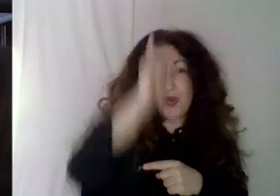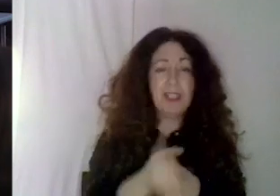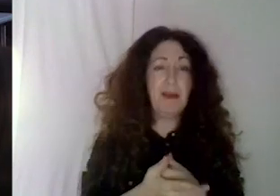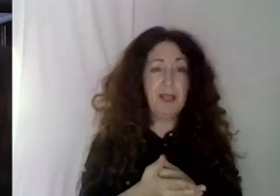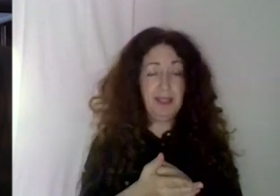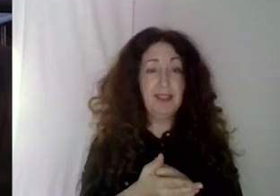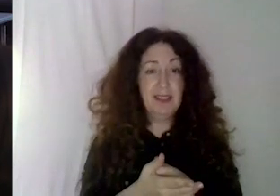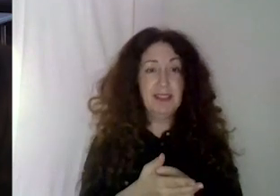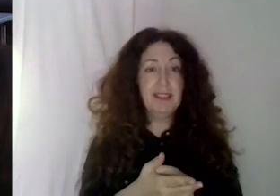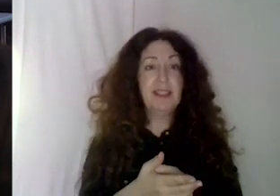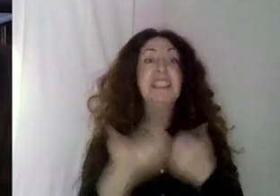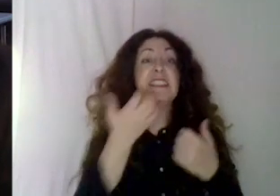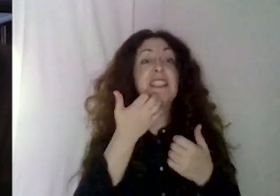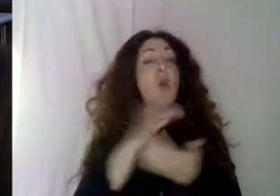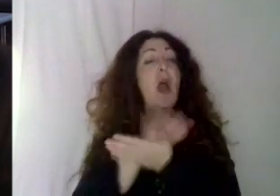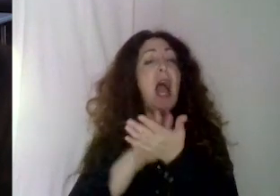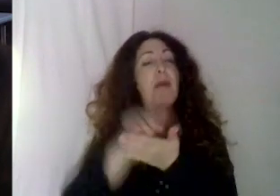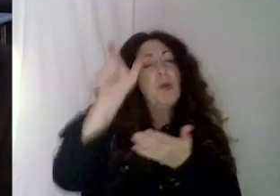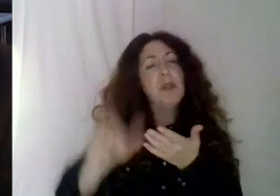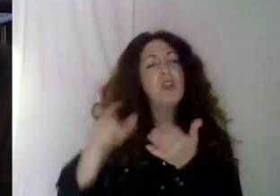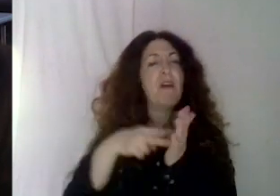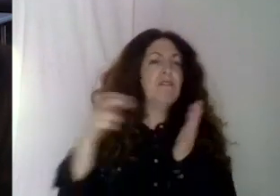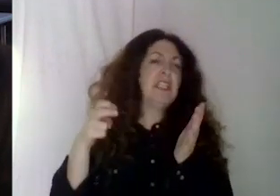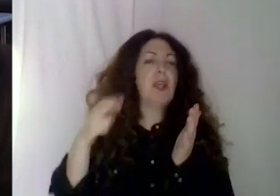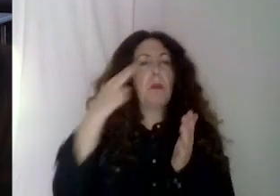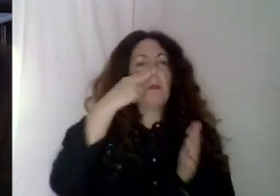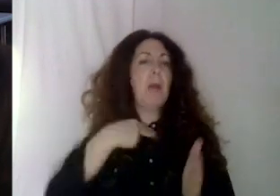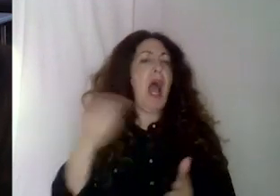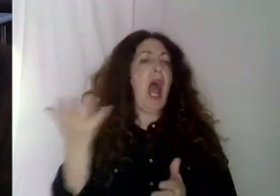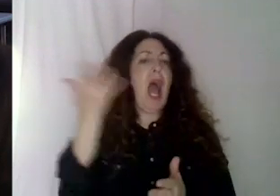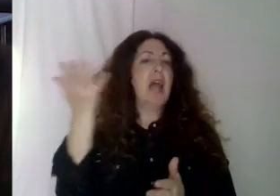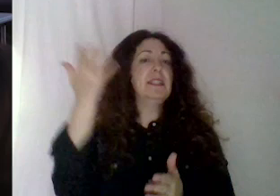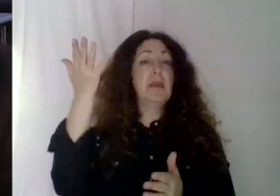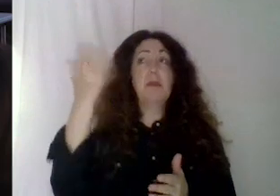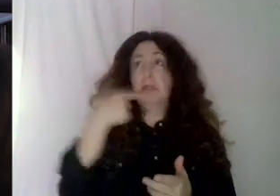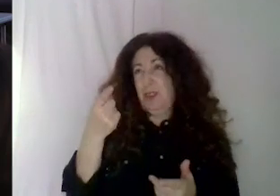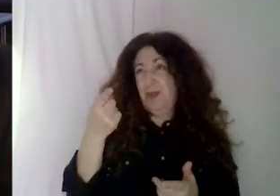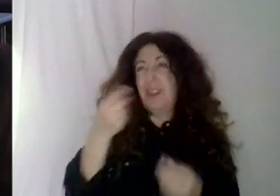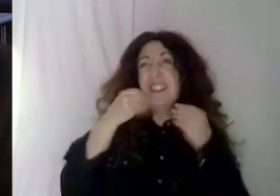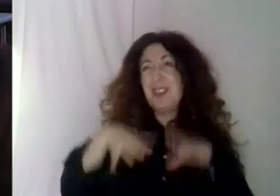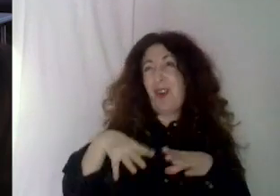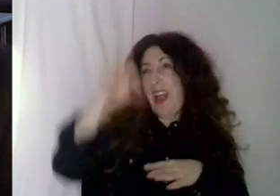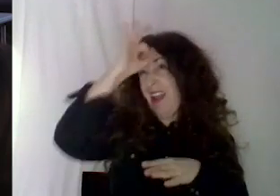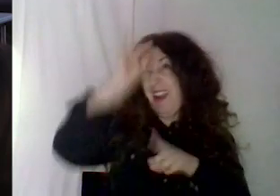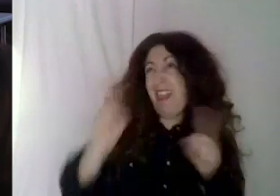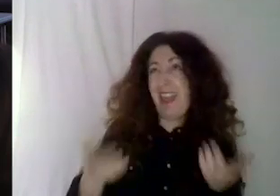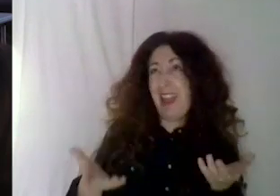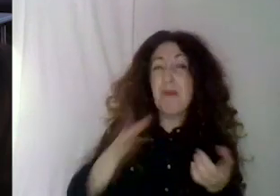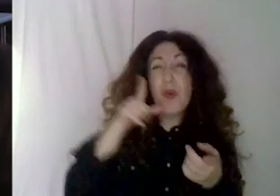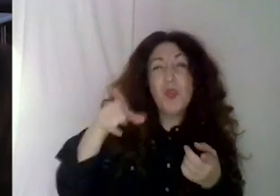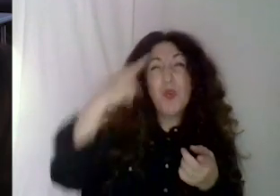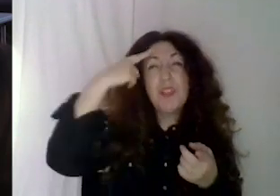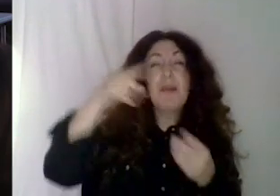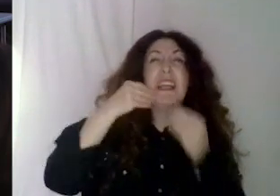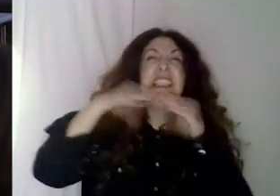con un físico y se pone altivo, yo le digo, es que tú no tienes ni idea de la historia, porque la historia que tú sabes es una historia de hace 30